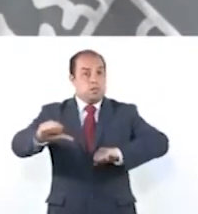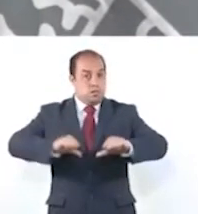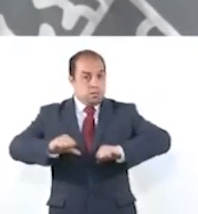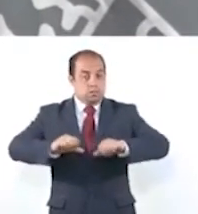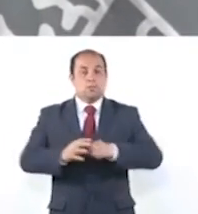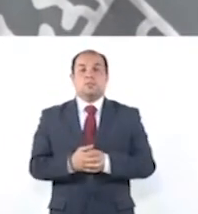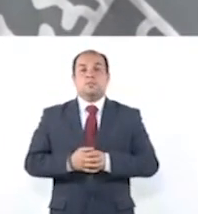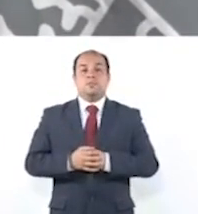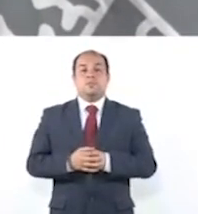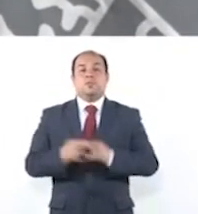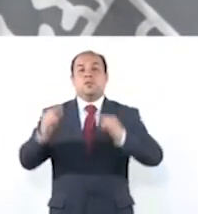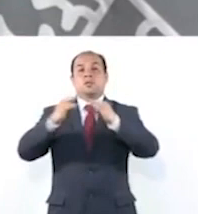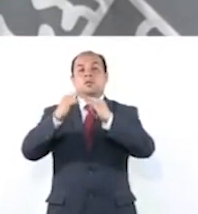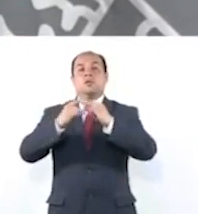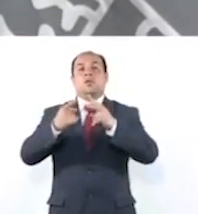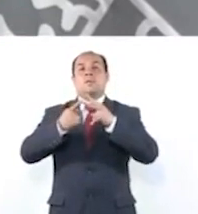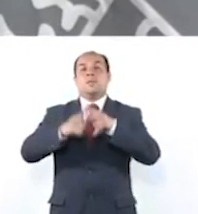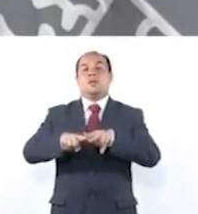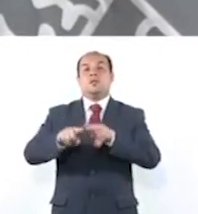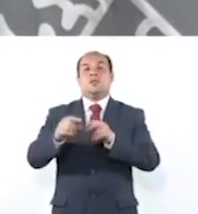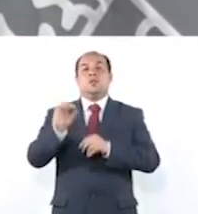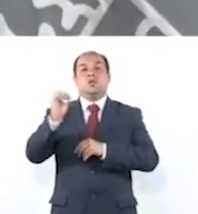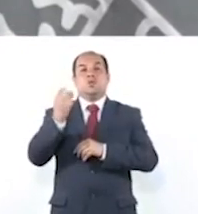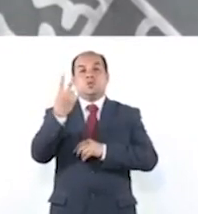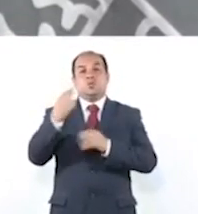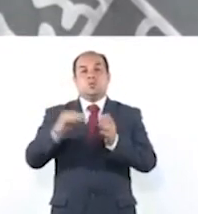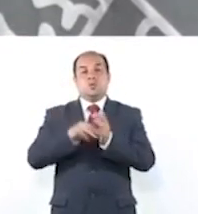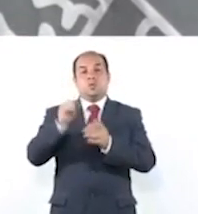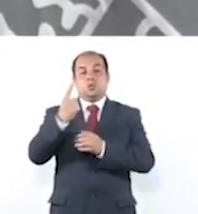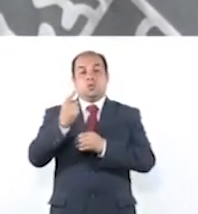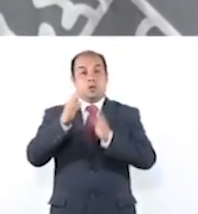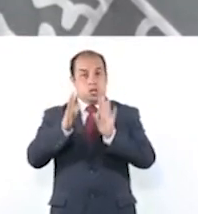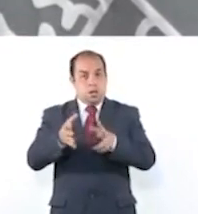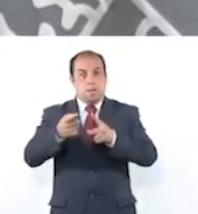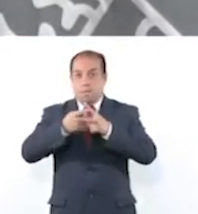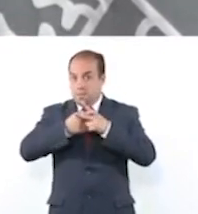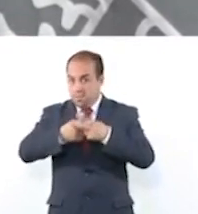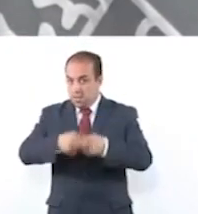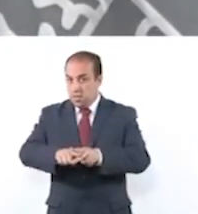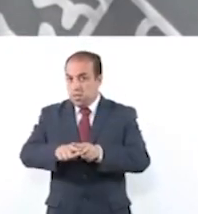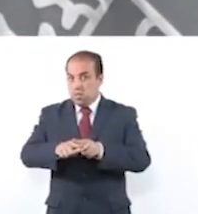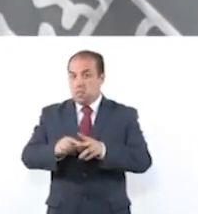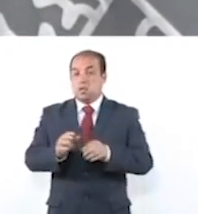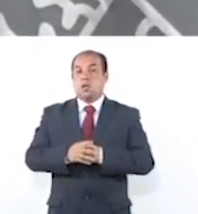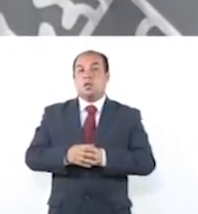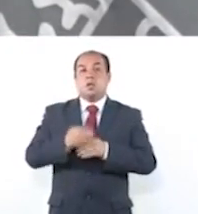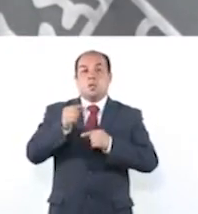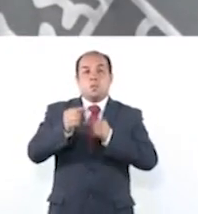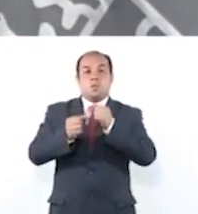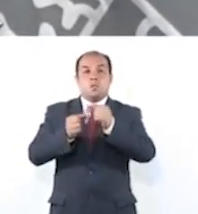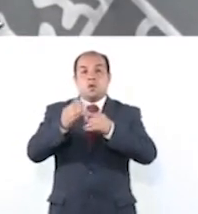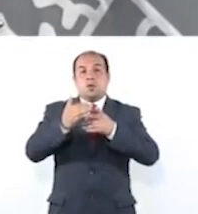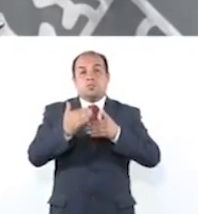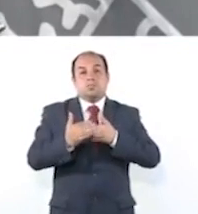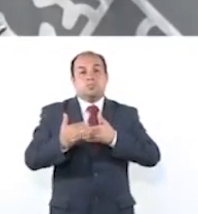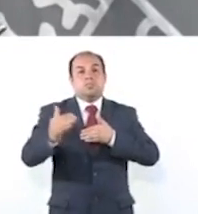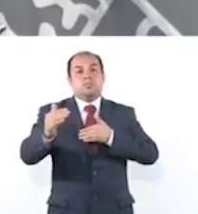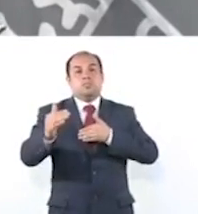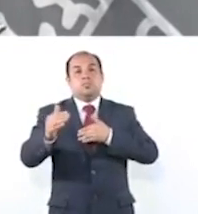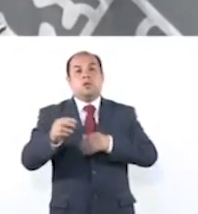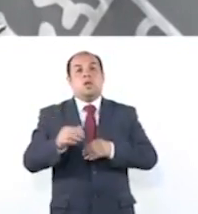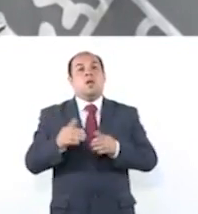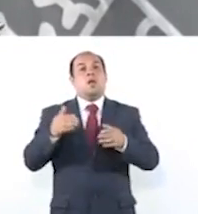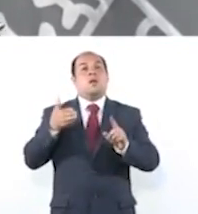La campaña nace en octubre del 21, ya está naciendo y se extenderá inicialmente hasta marzo del